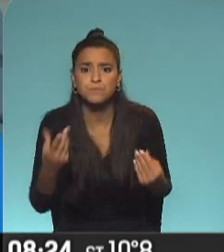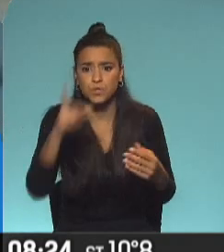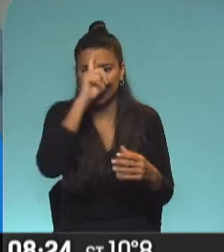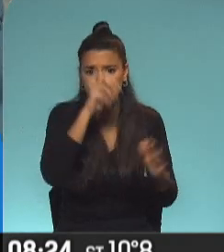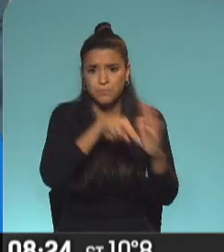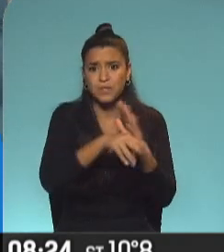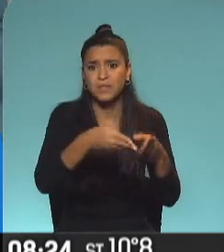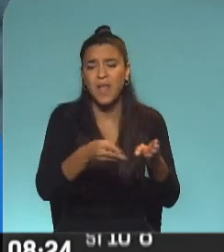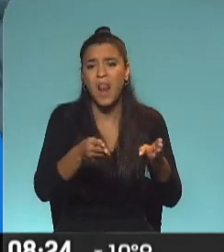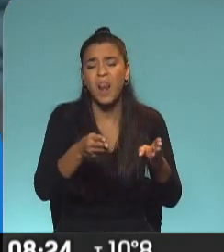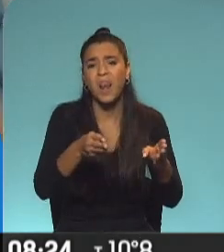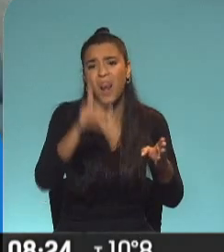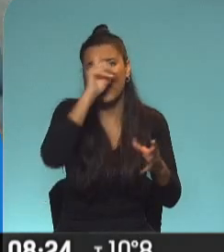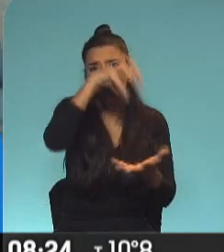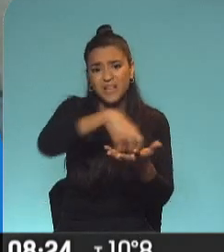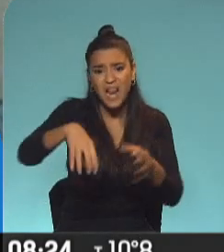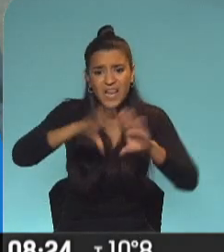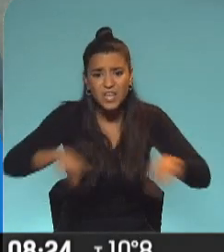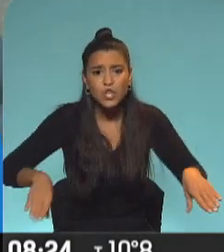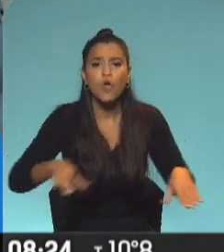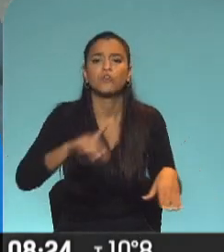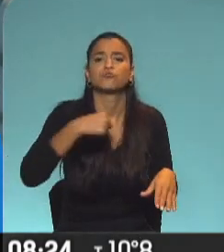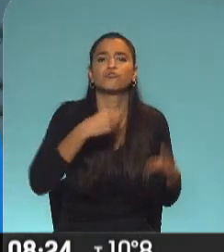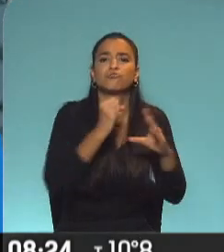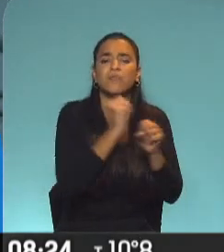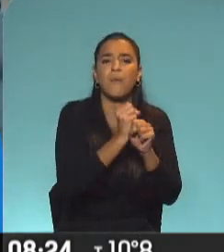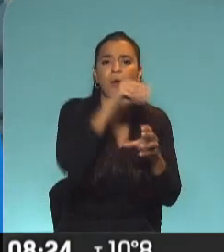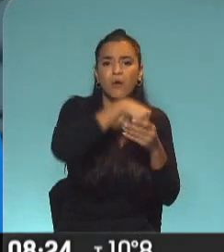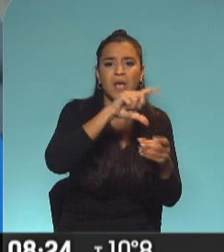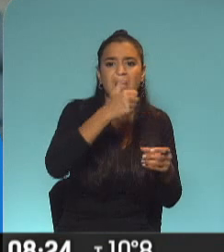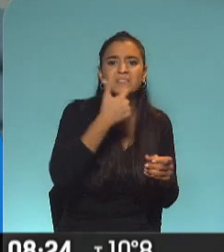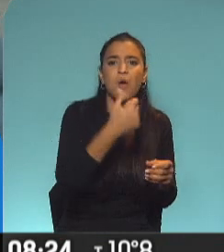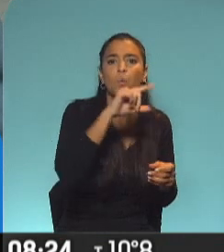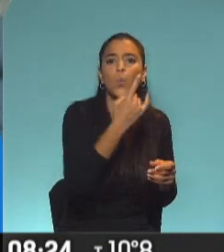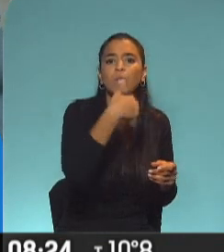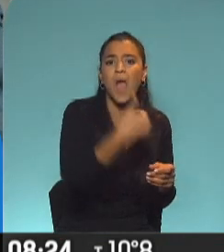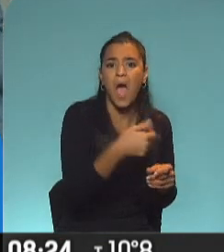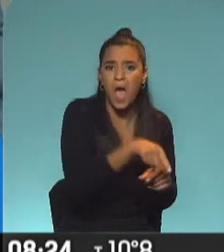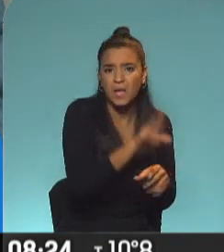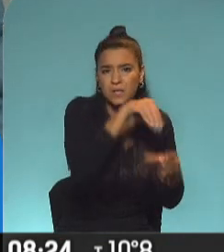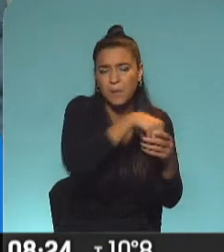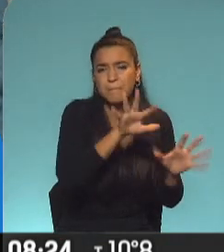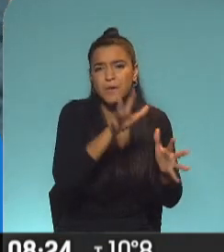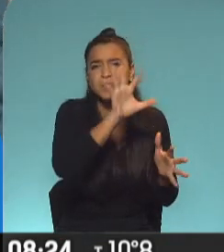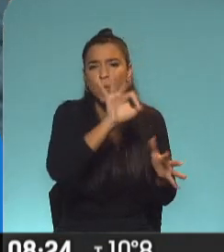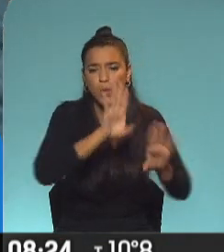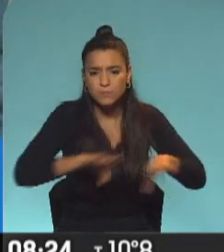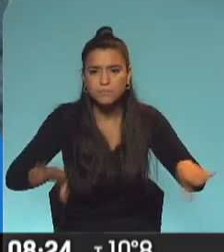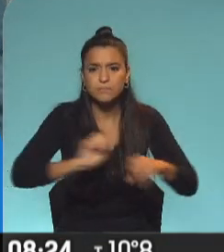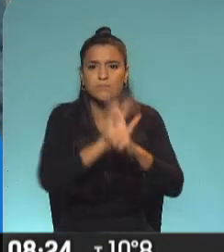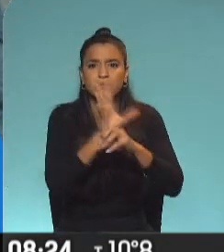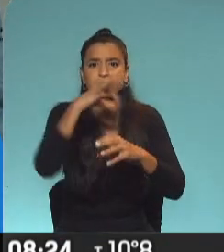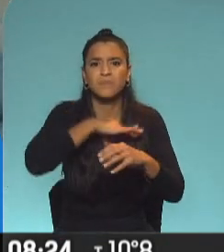también trabajo en casa cuna donde está la terapia intensiva que vamos a hacer allá este hay un promedio de 50 minutos con kobe